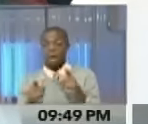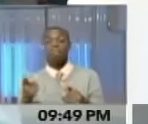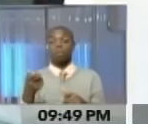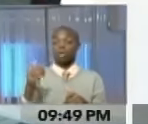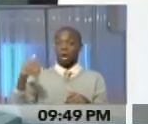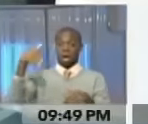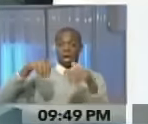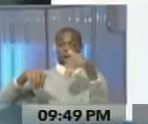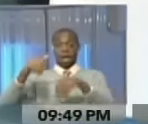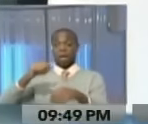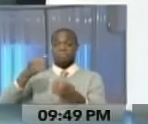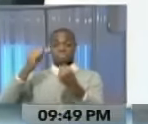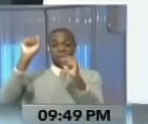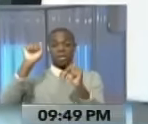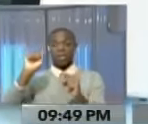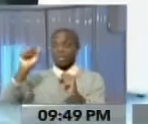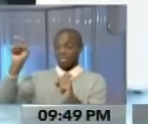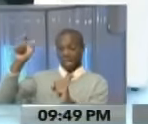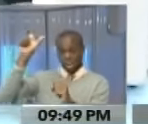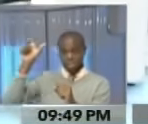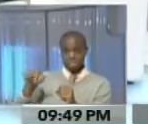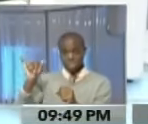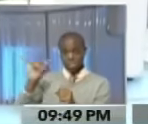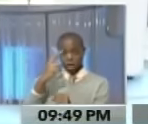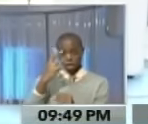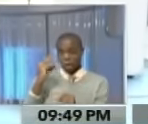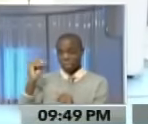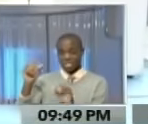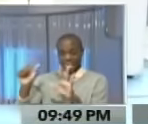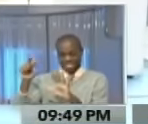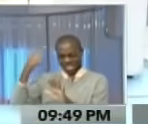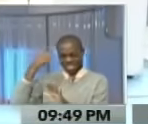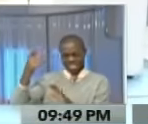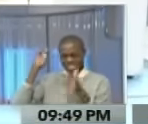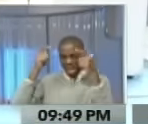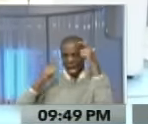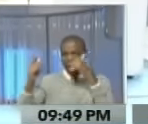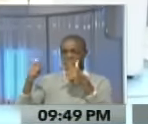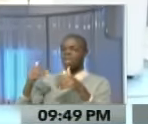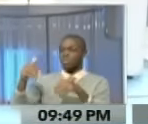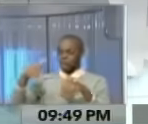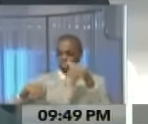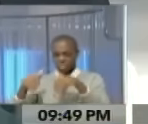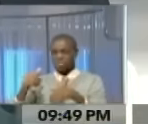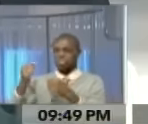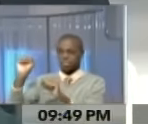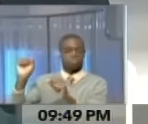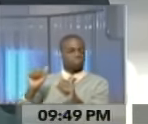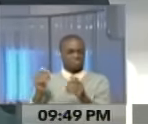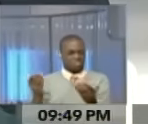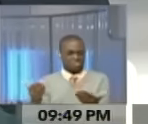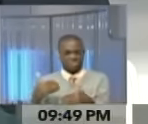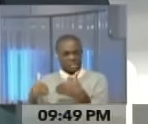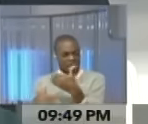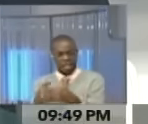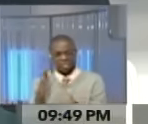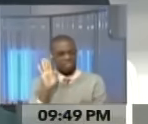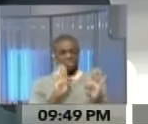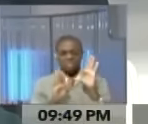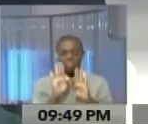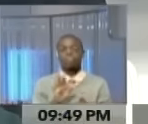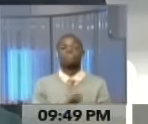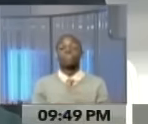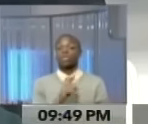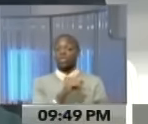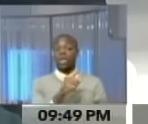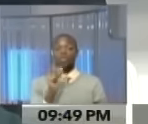revocatorio a presidente Chávez y bueno el hecho curioso que ocurrió es que ellos tenían que recoger 195,000